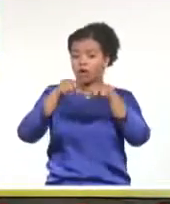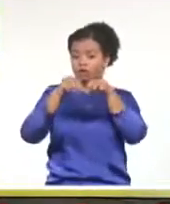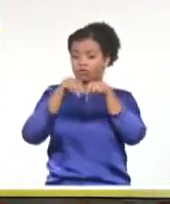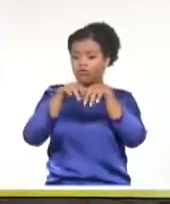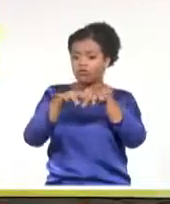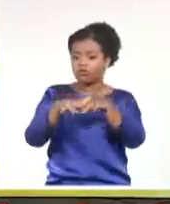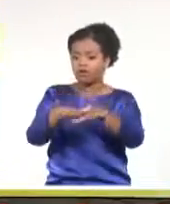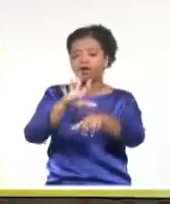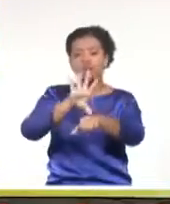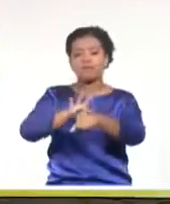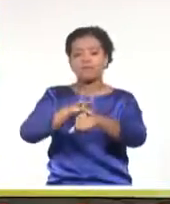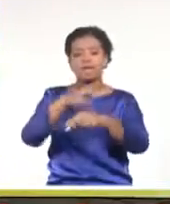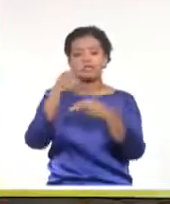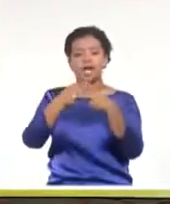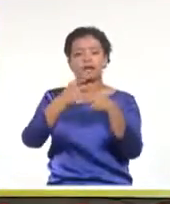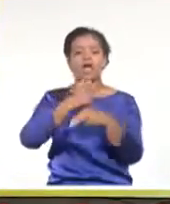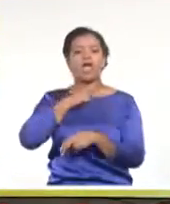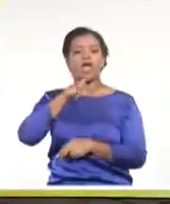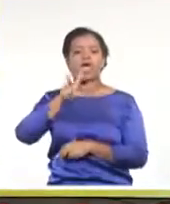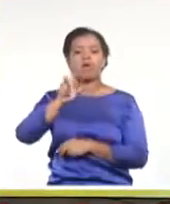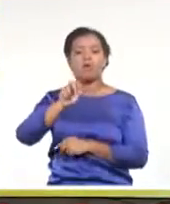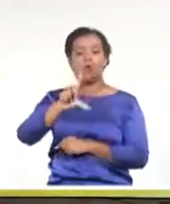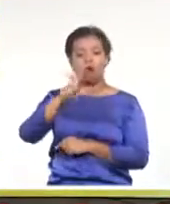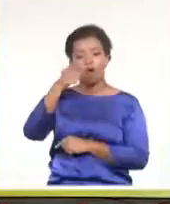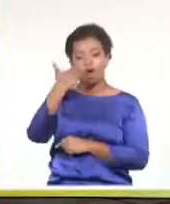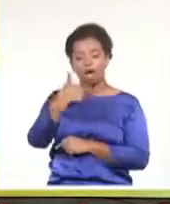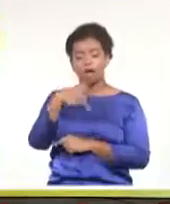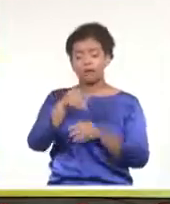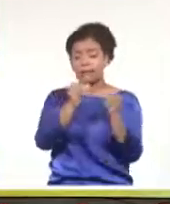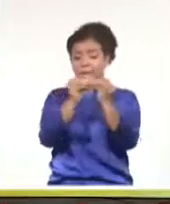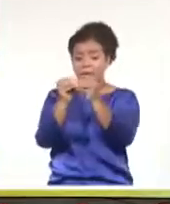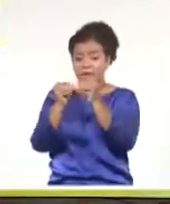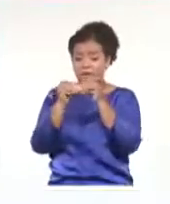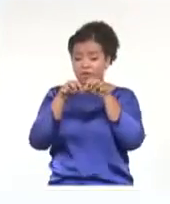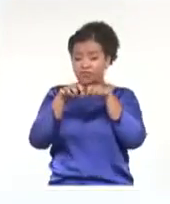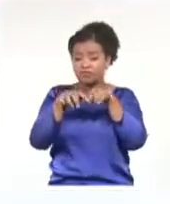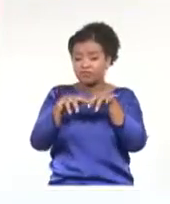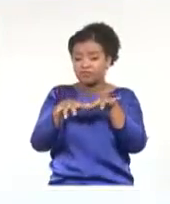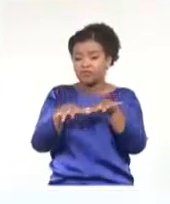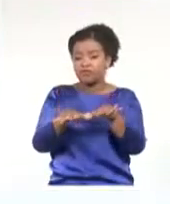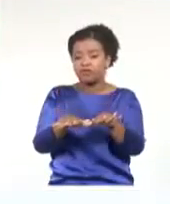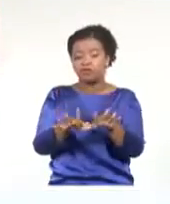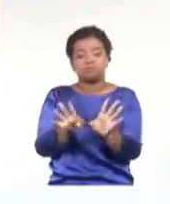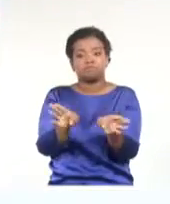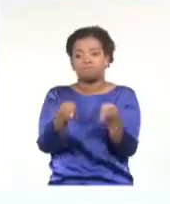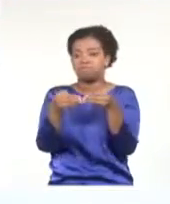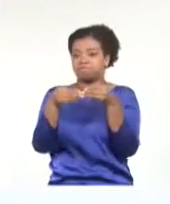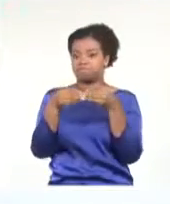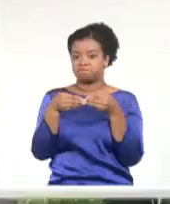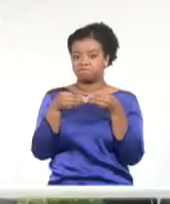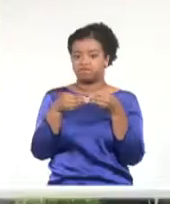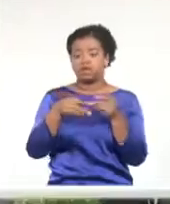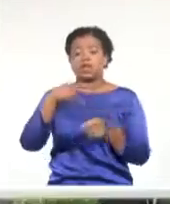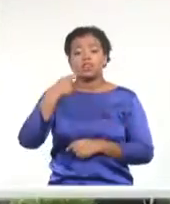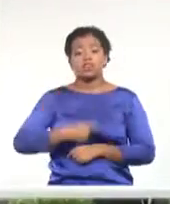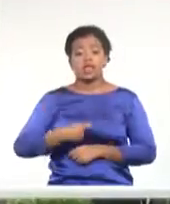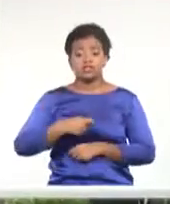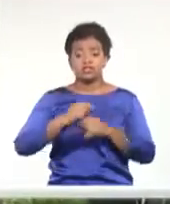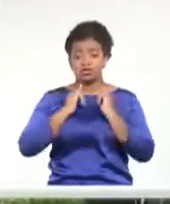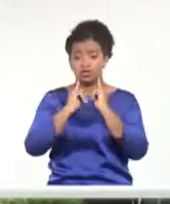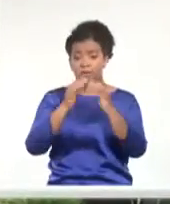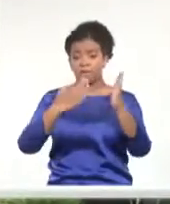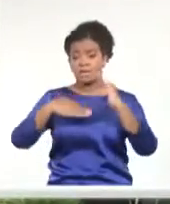que afecta a ese país del oriente africano desde finales de septiembre pasado. La decisión fue anunciada por la ministra de